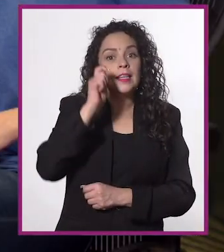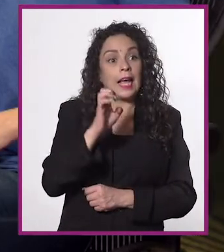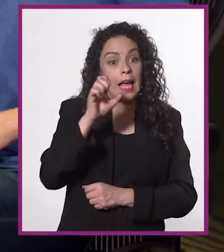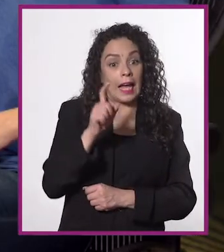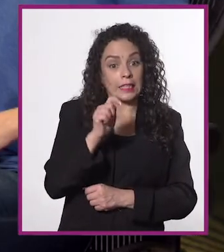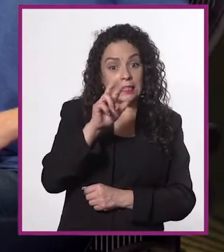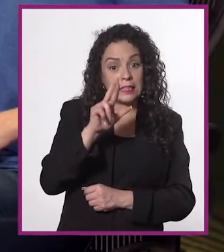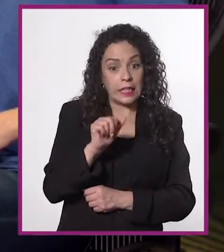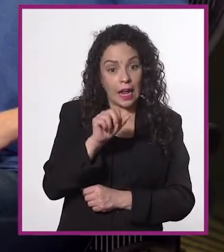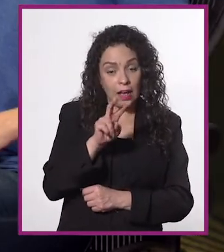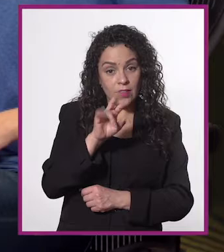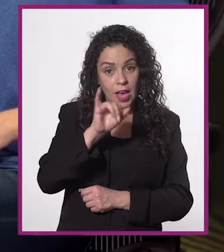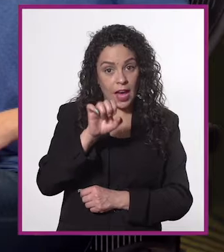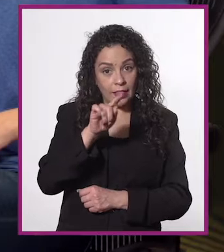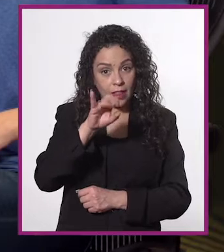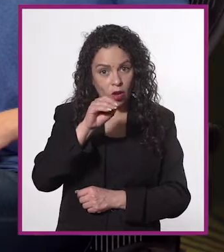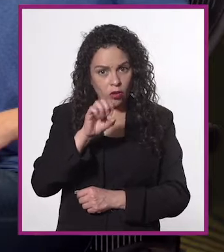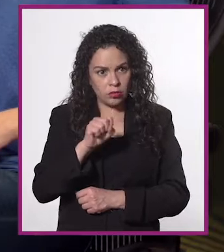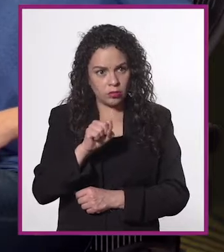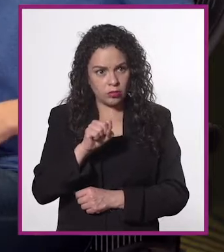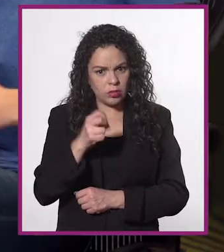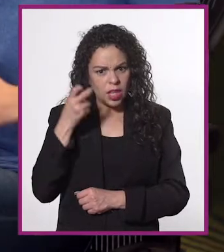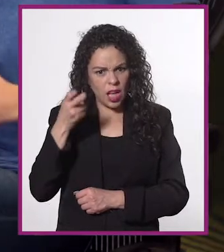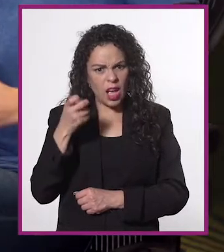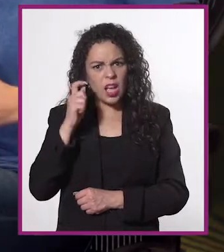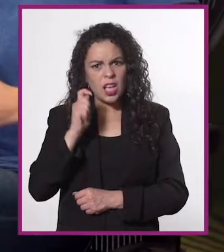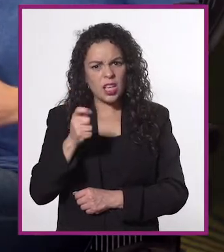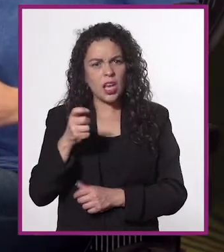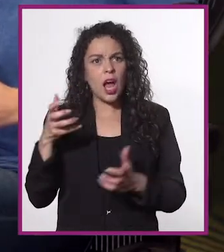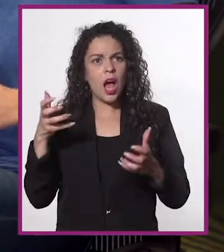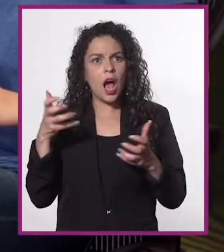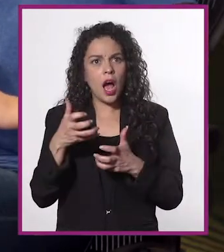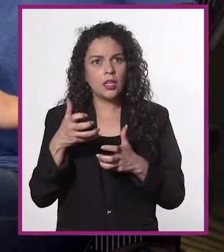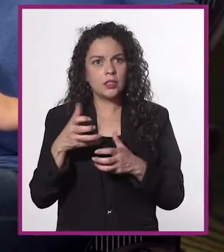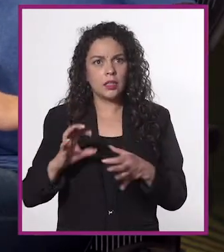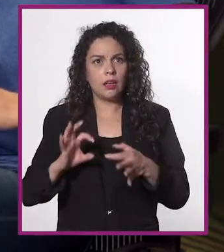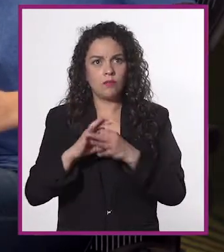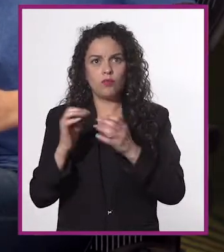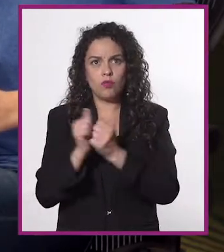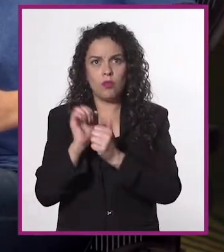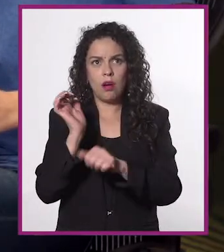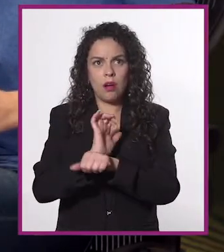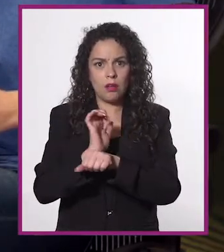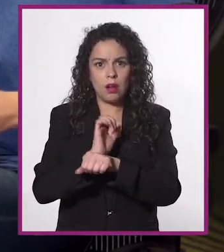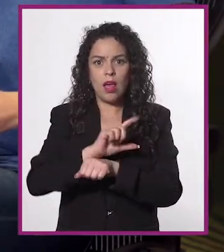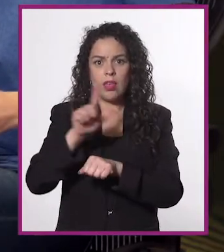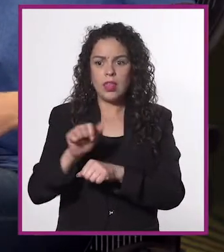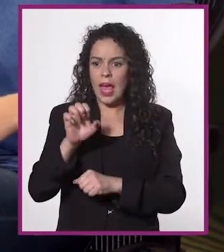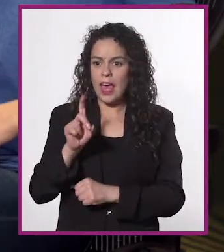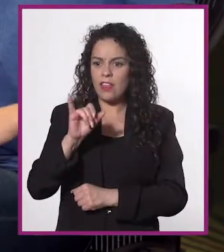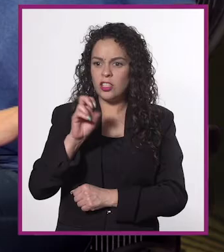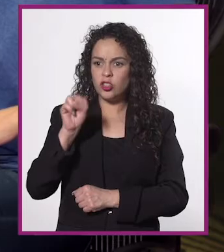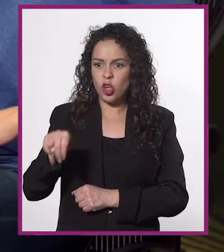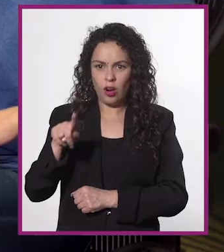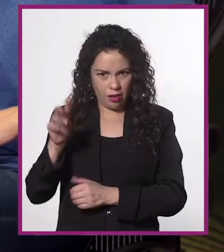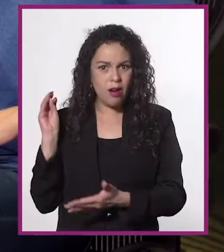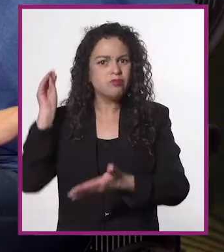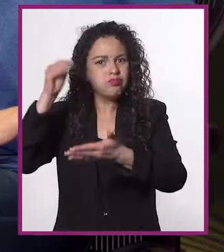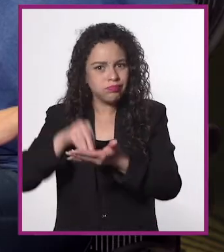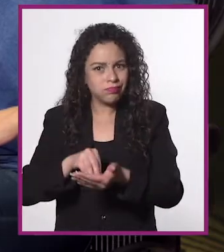bien, los extradiegéticos. ¿No eran los que forman parte de la escena y se agregan en